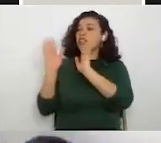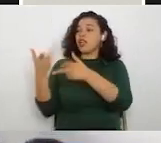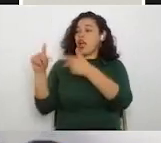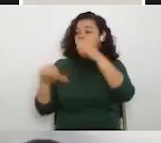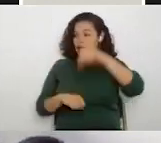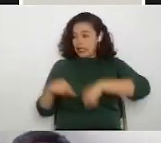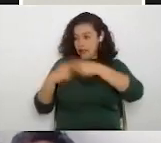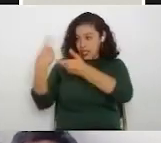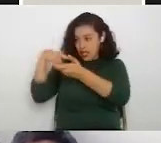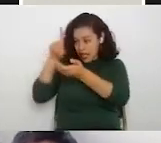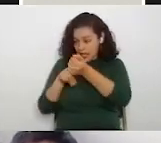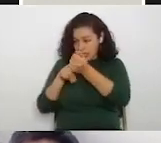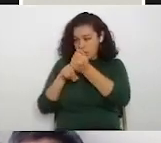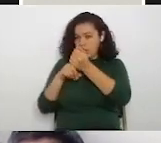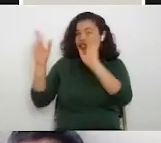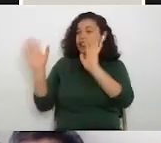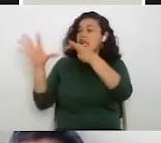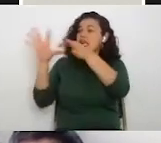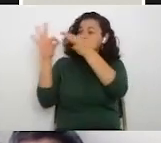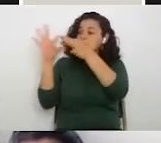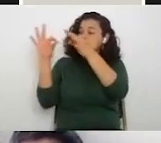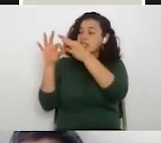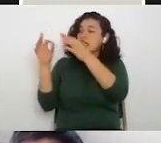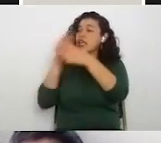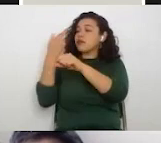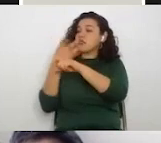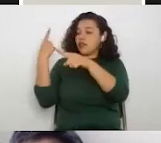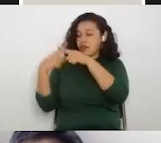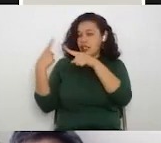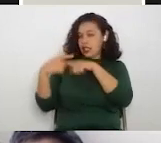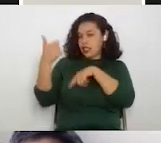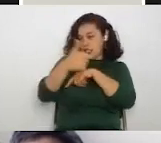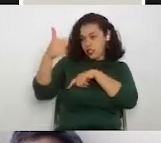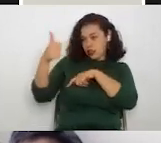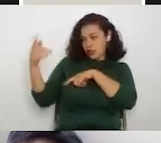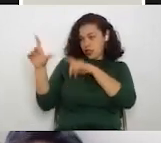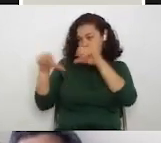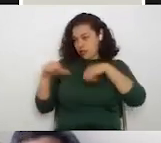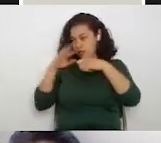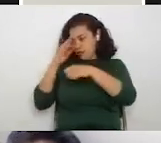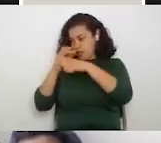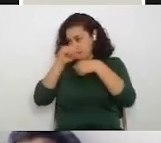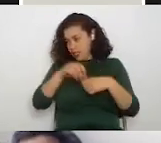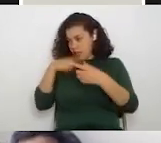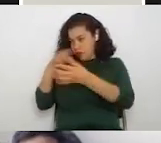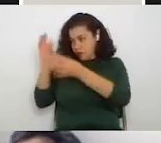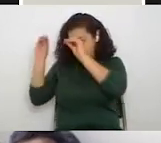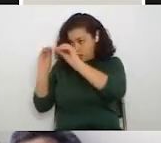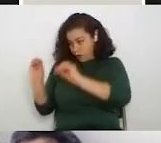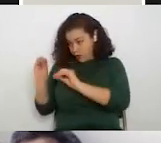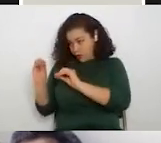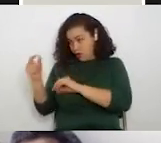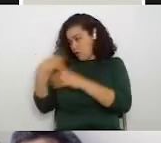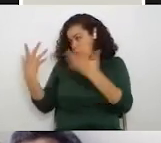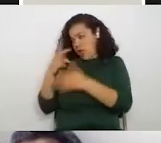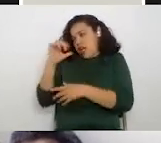actividades se define quién es el responsable de cada una de las actividades. Bueno, yo así lo hago